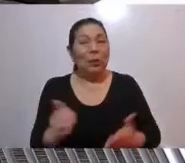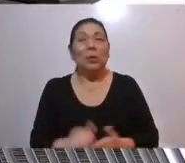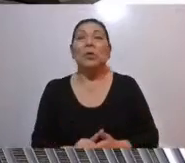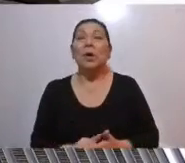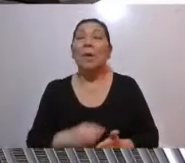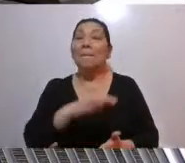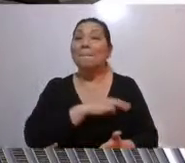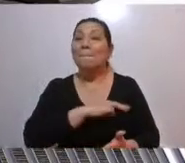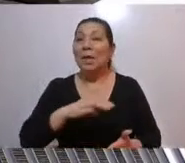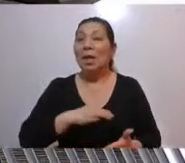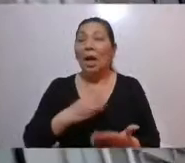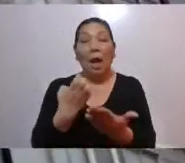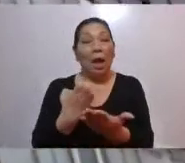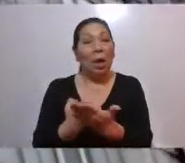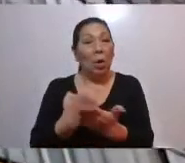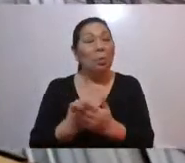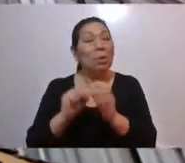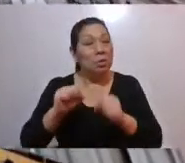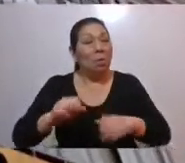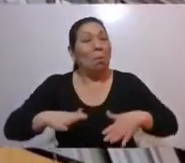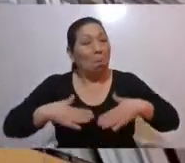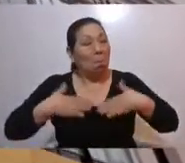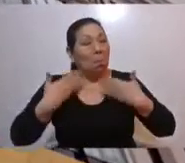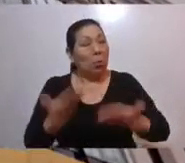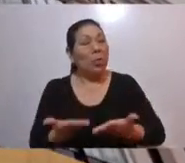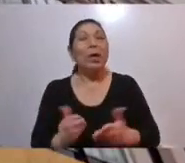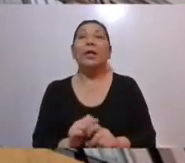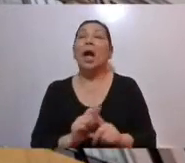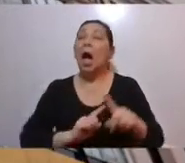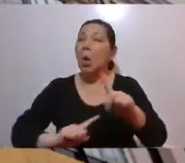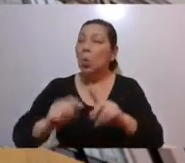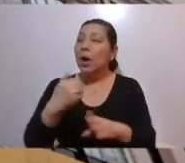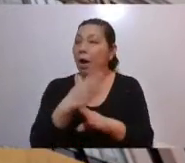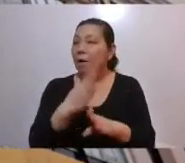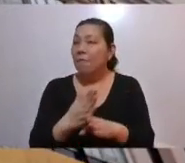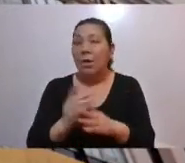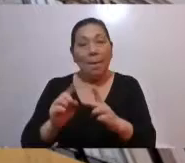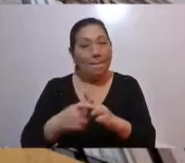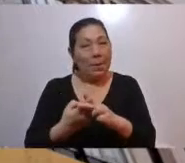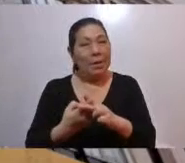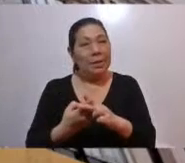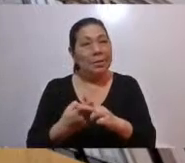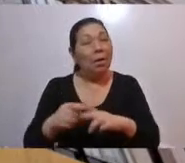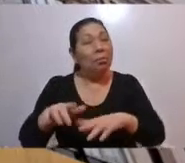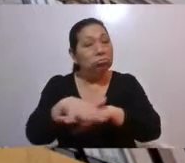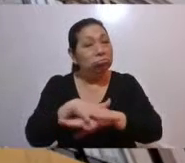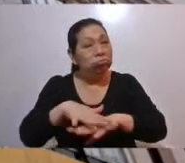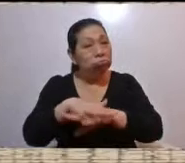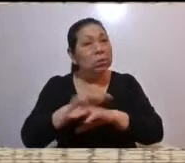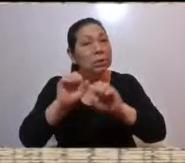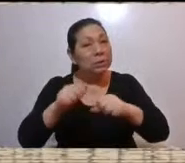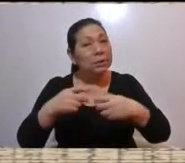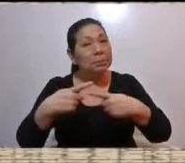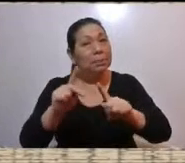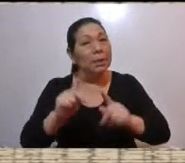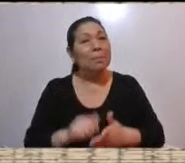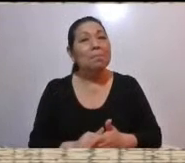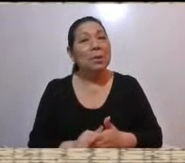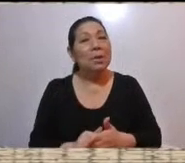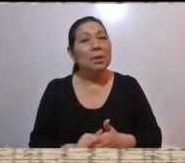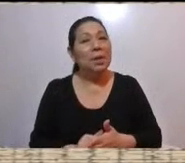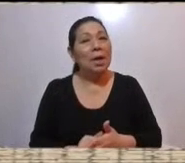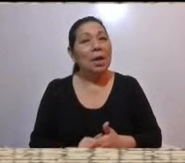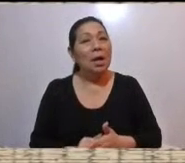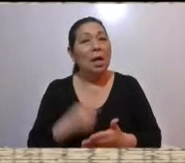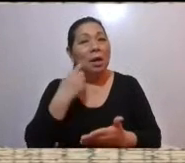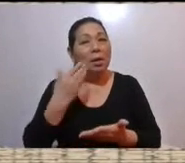los recursos, en este caso el Ministerio de Economía, para poder de alguna manera empezar con planes de acción que